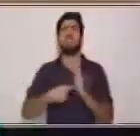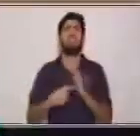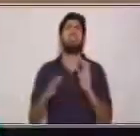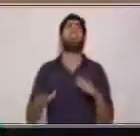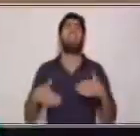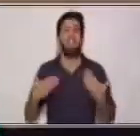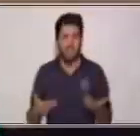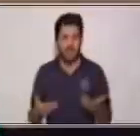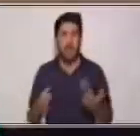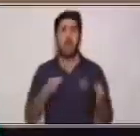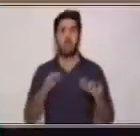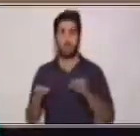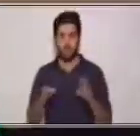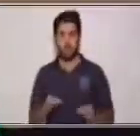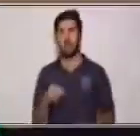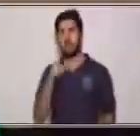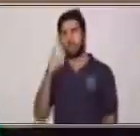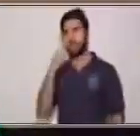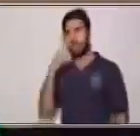¿Qué es un mito?